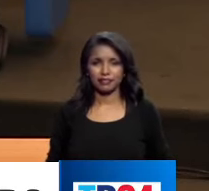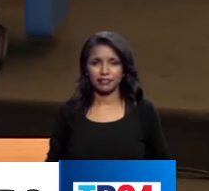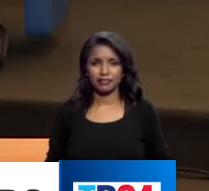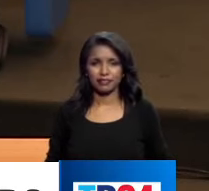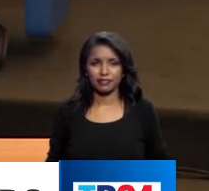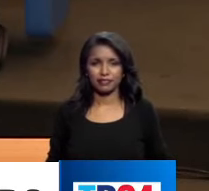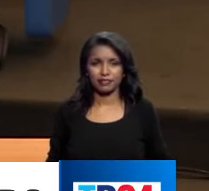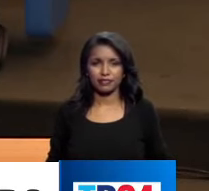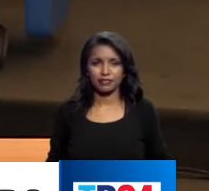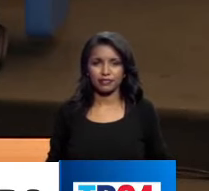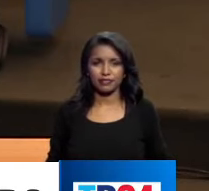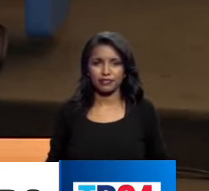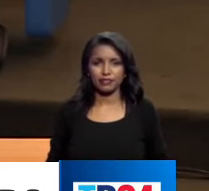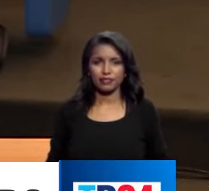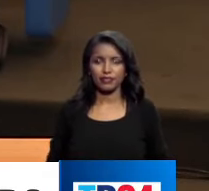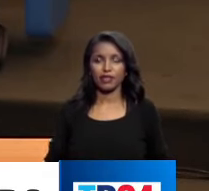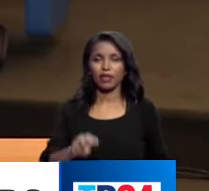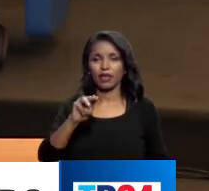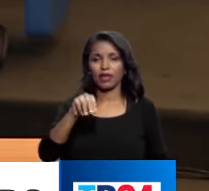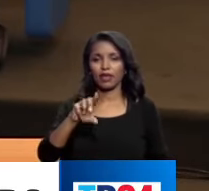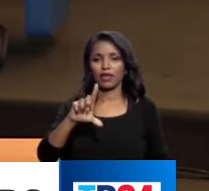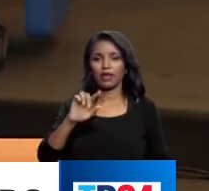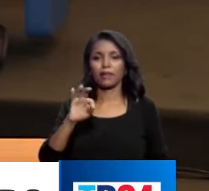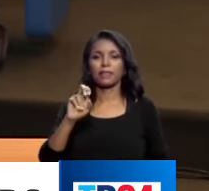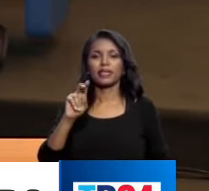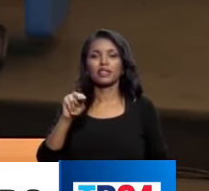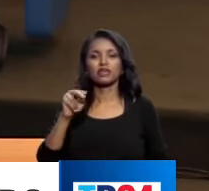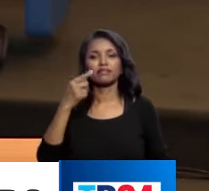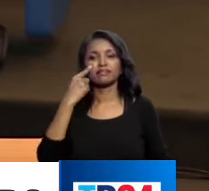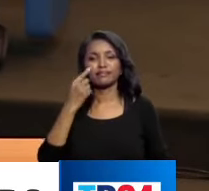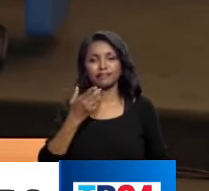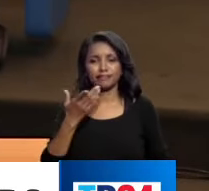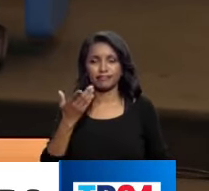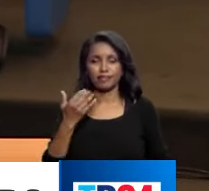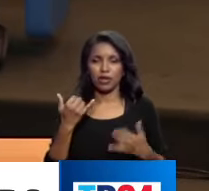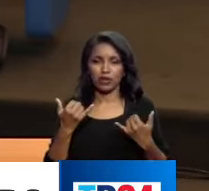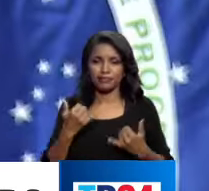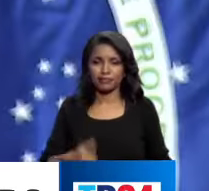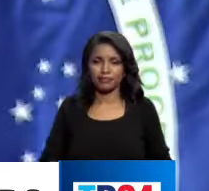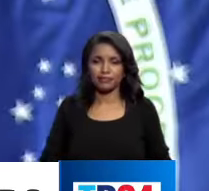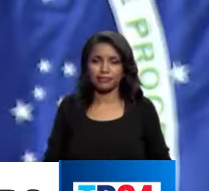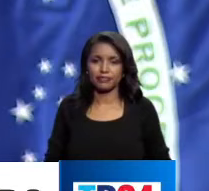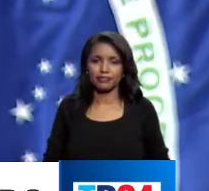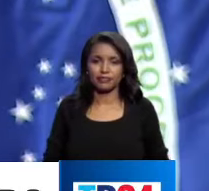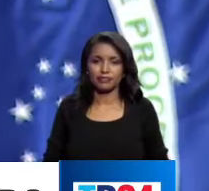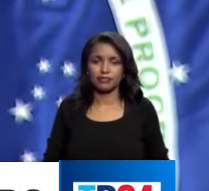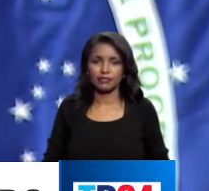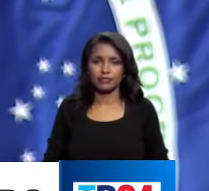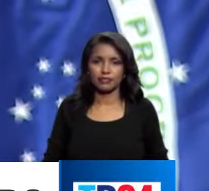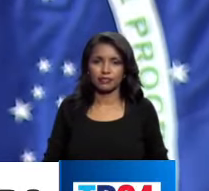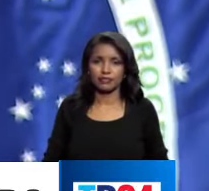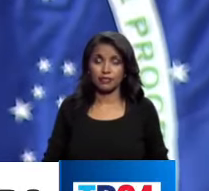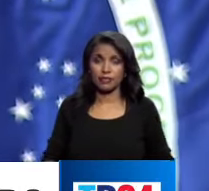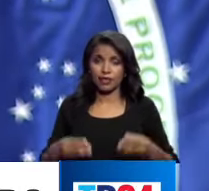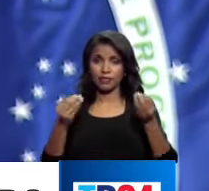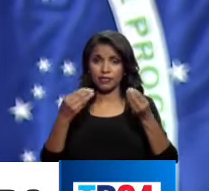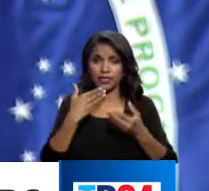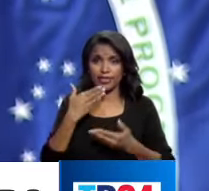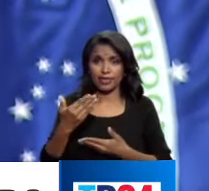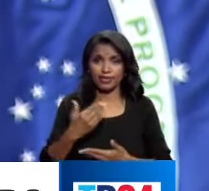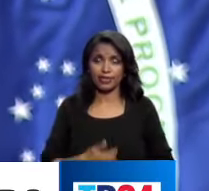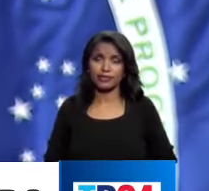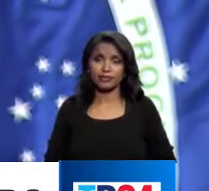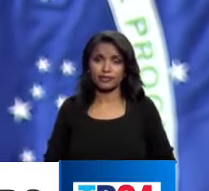Es momento para Melitón Arrocha, sus conclusiones finales a partir de este momento. Muchísimas gracias.